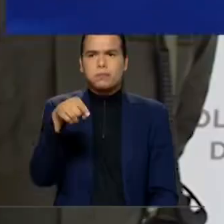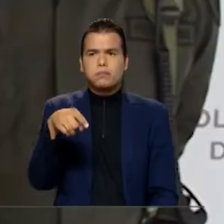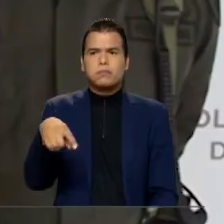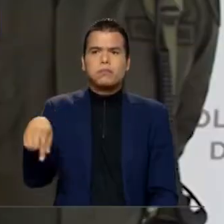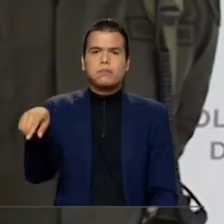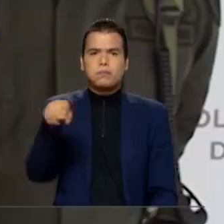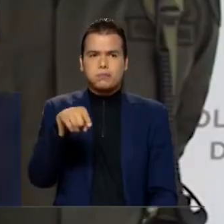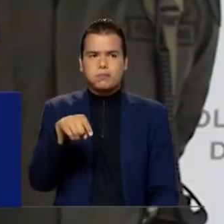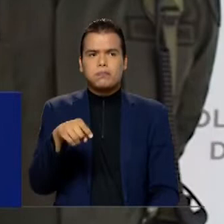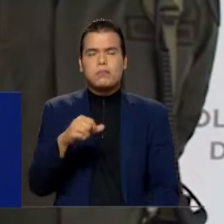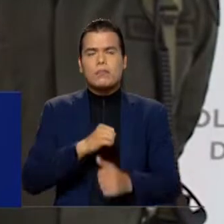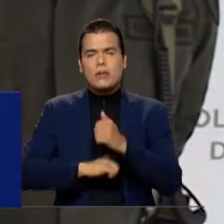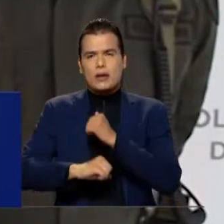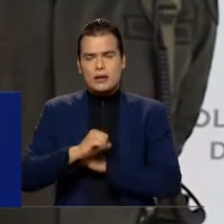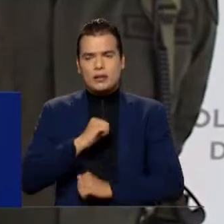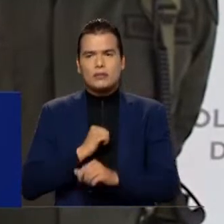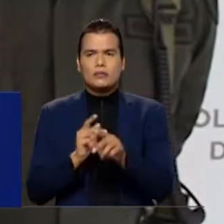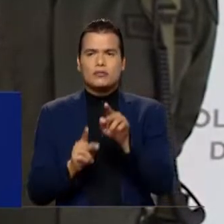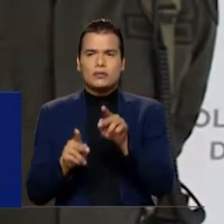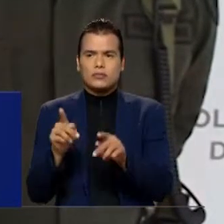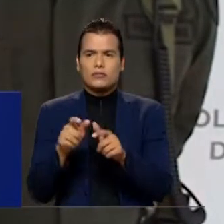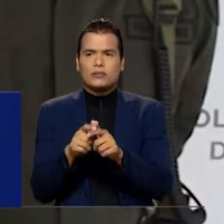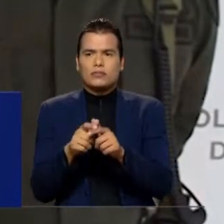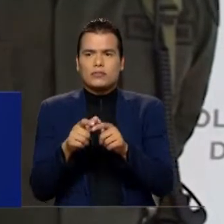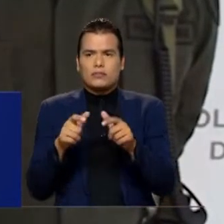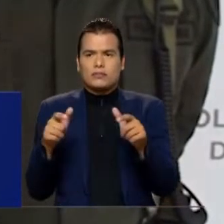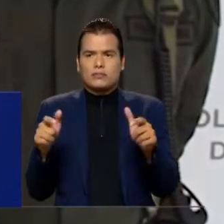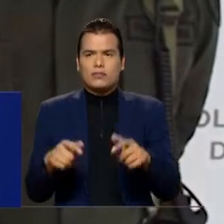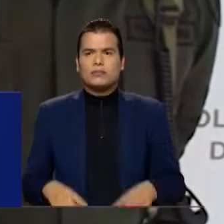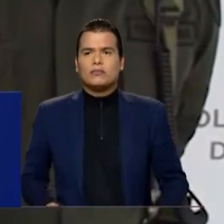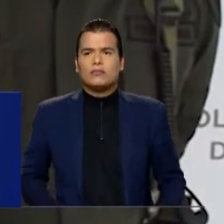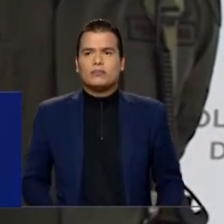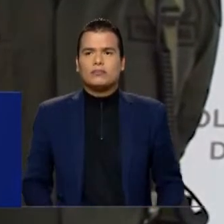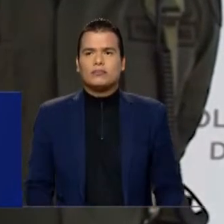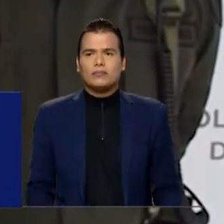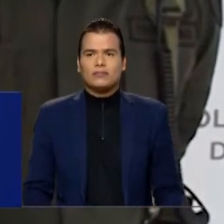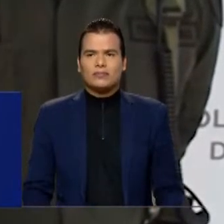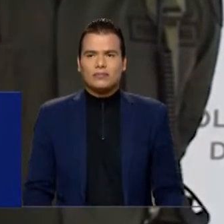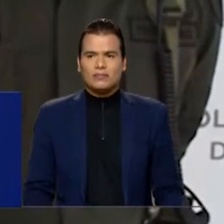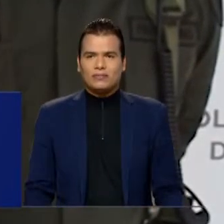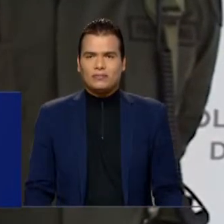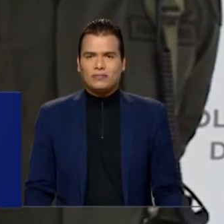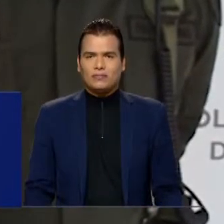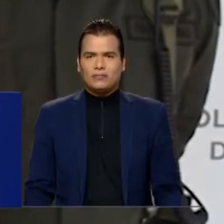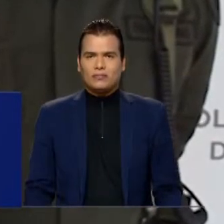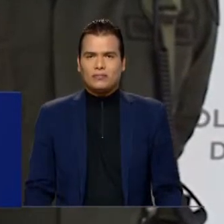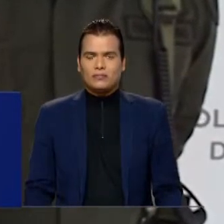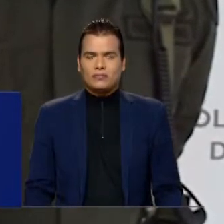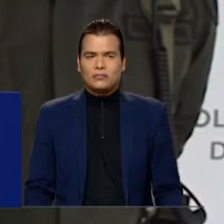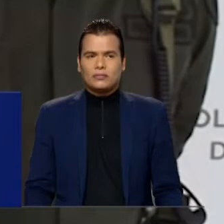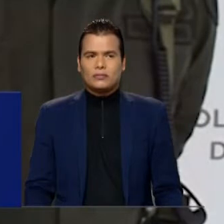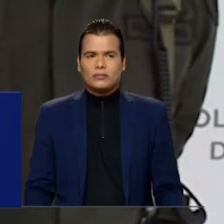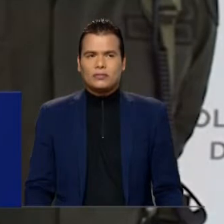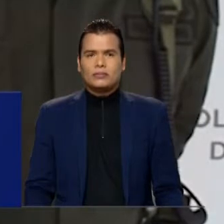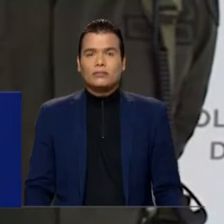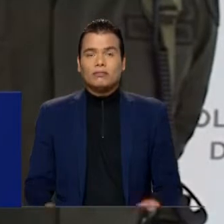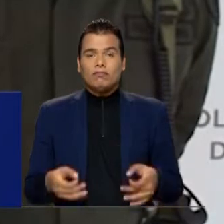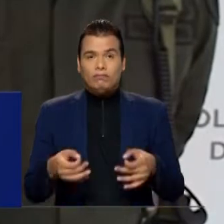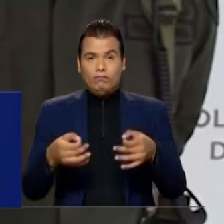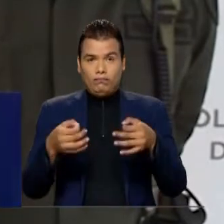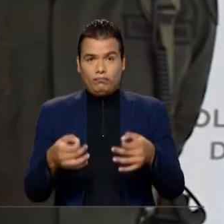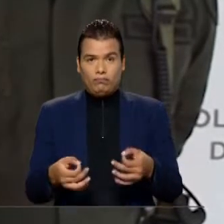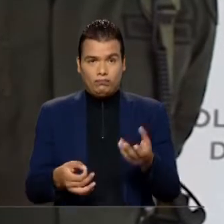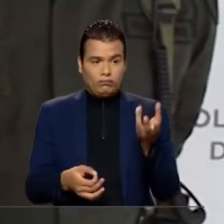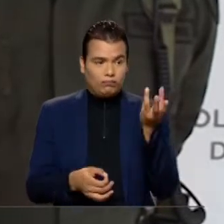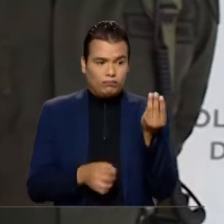La información recolectada nos permite indicar que este hecho se atribuye a integrantes del grupo armado organizado Residual